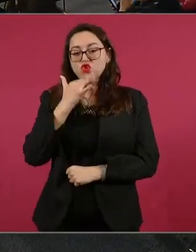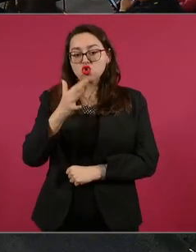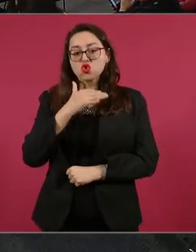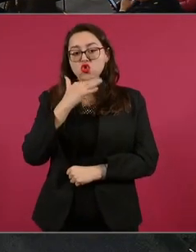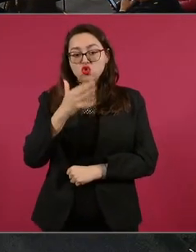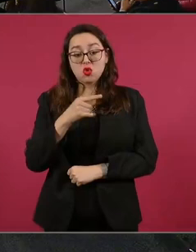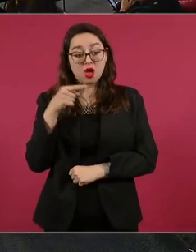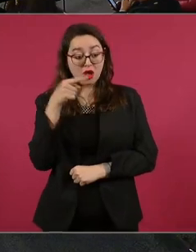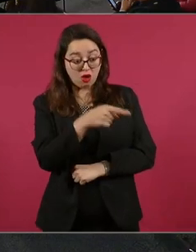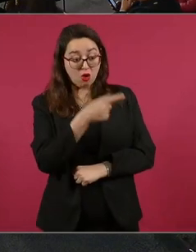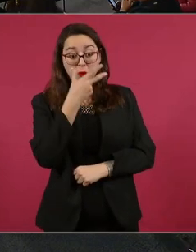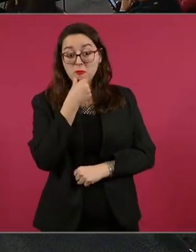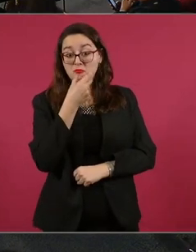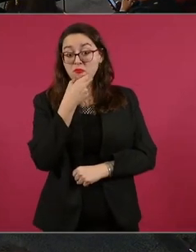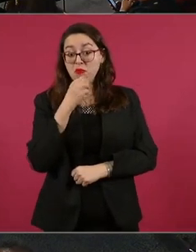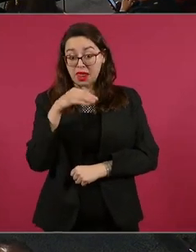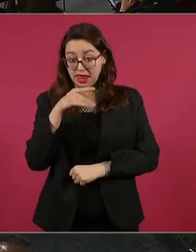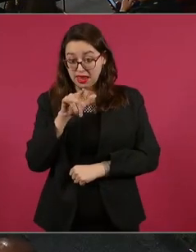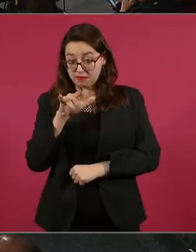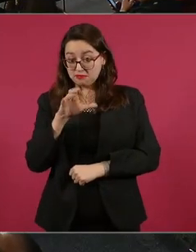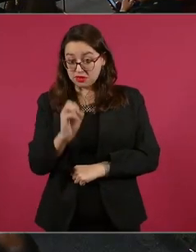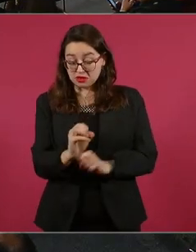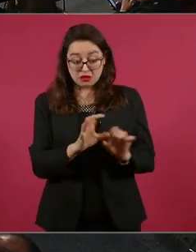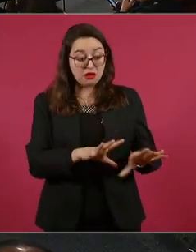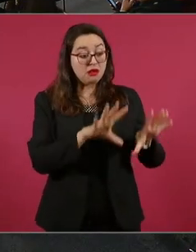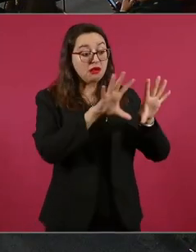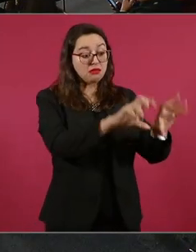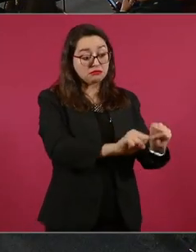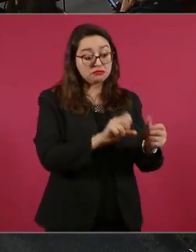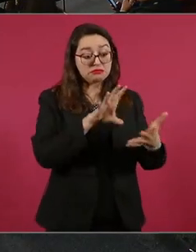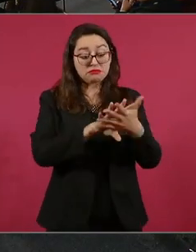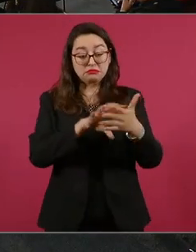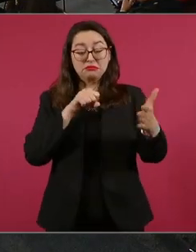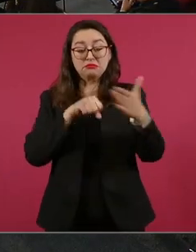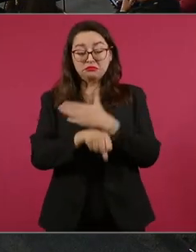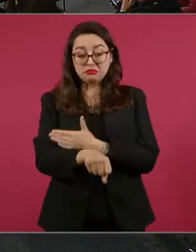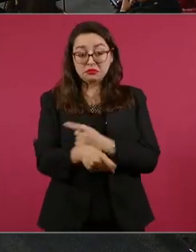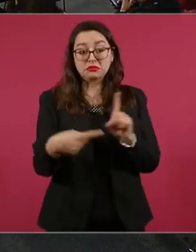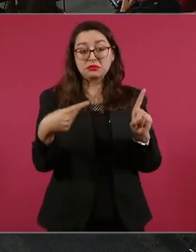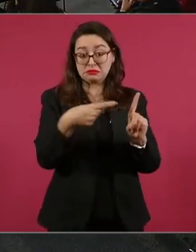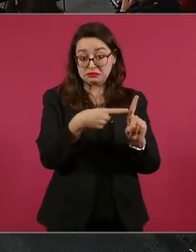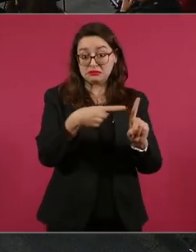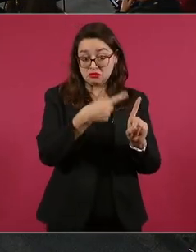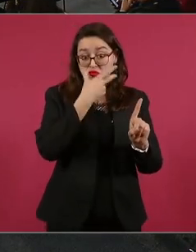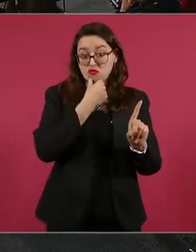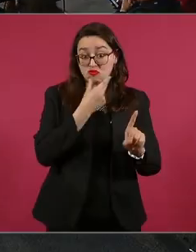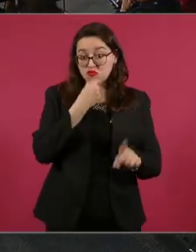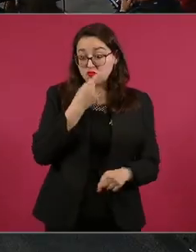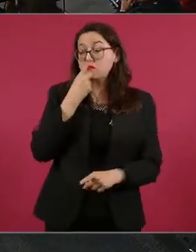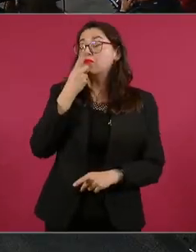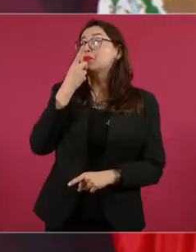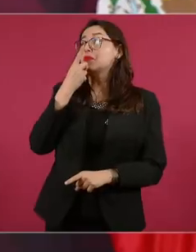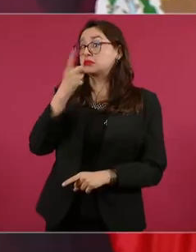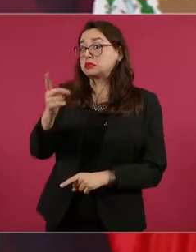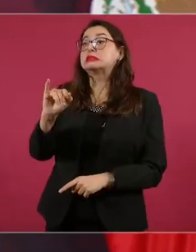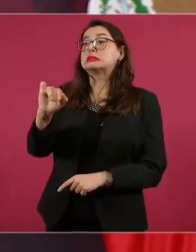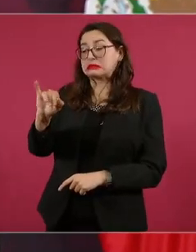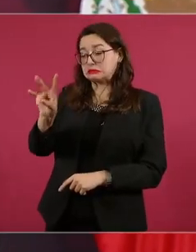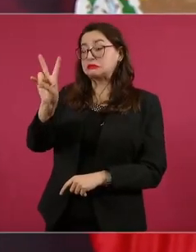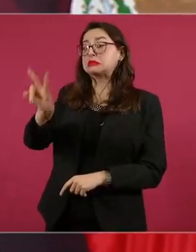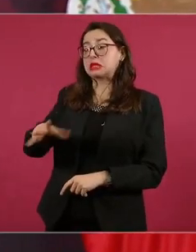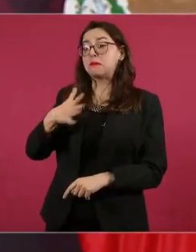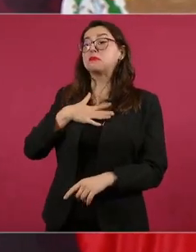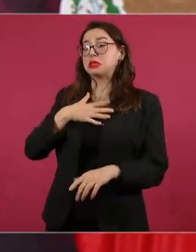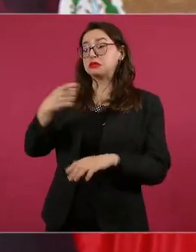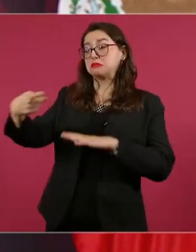y Lozoya declara de que el dinero que había recibido de Odebrecht se había utilizado